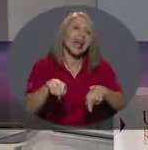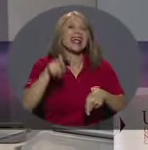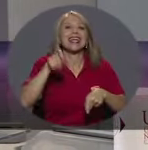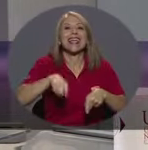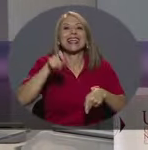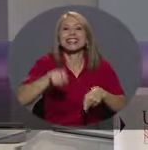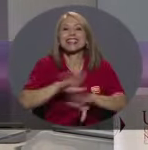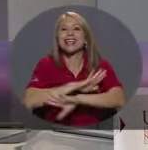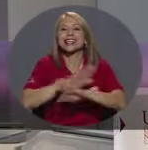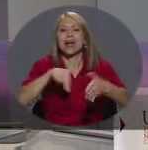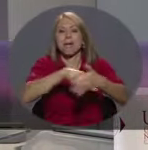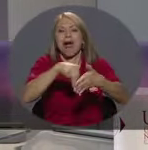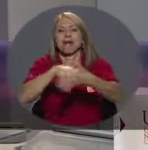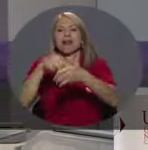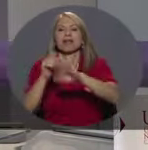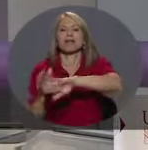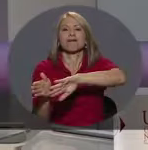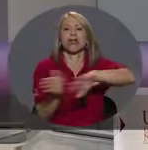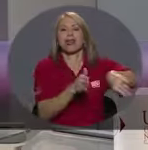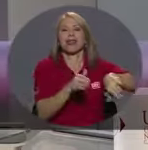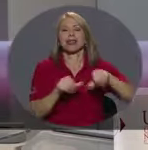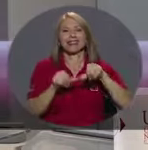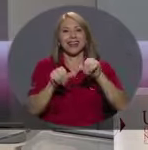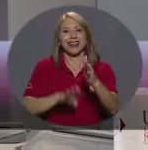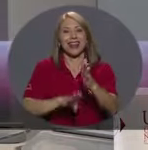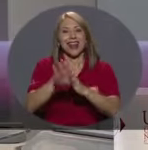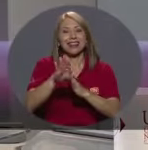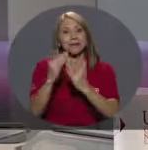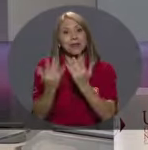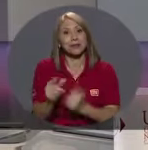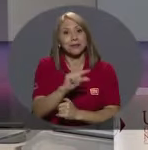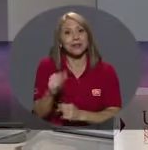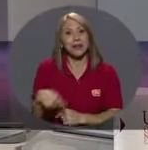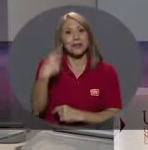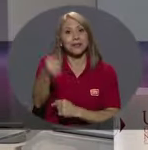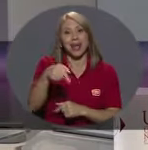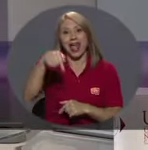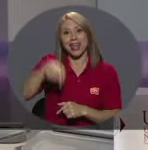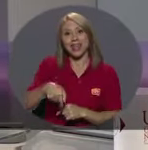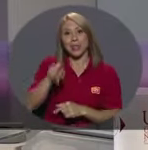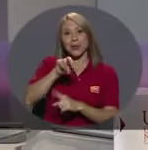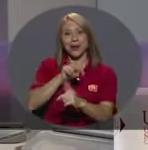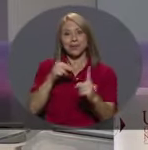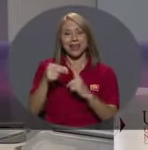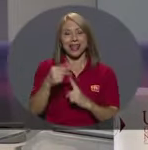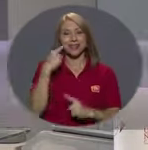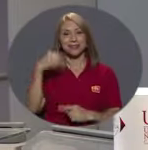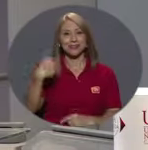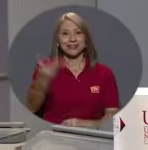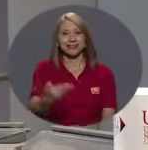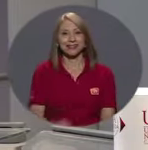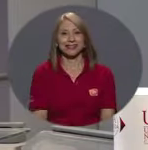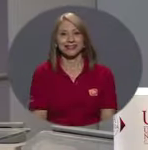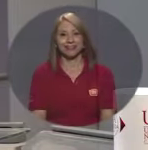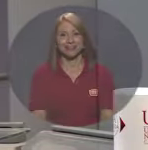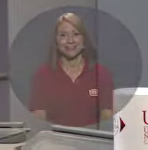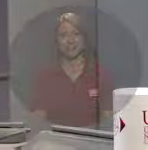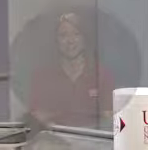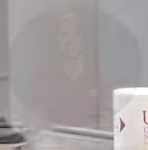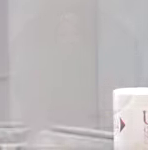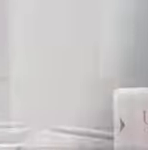alguien para romper esas barreras y salir adelante. Le esperamos la próxima semana con más aquí, Una Mirada. Hasta pronto.